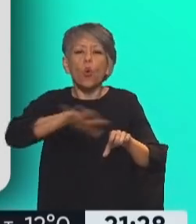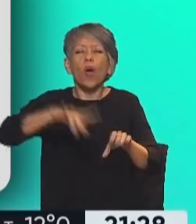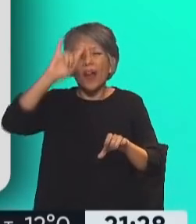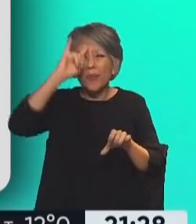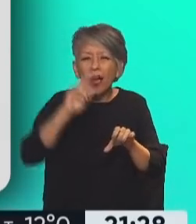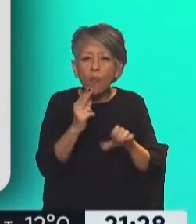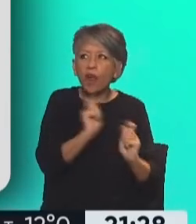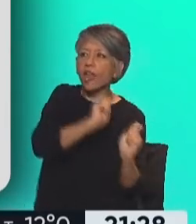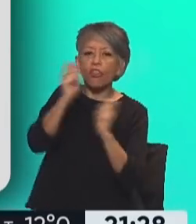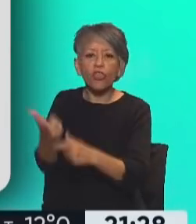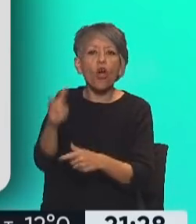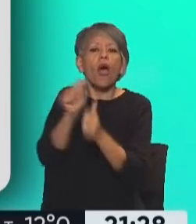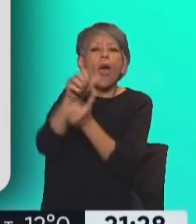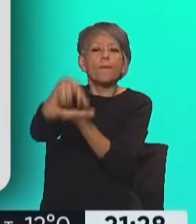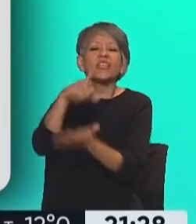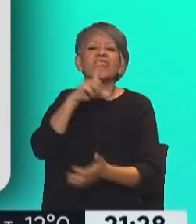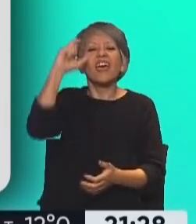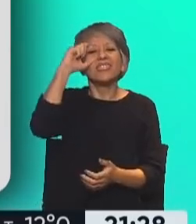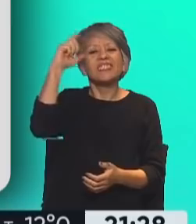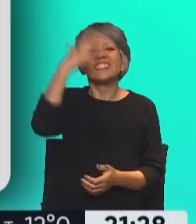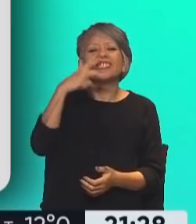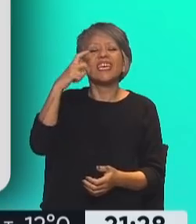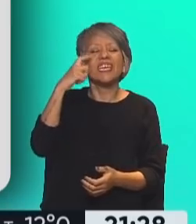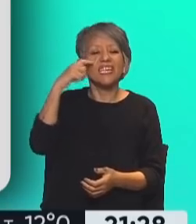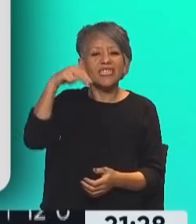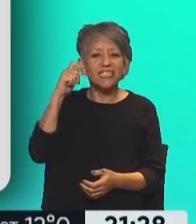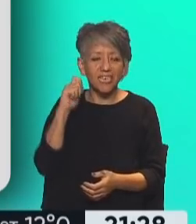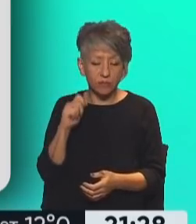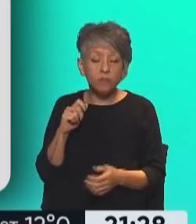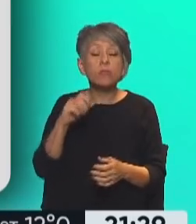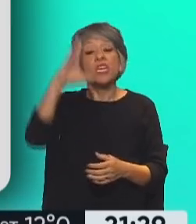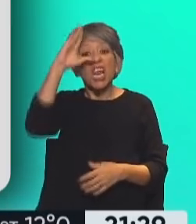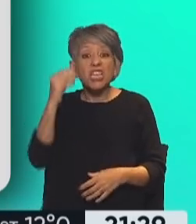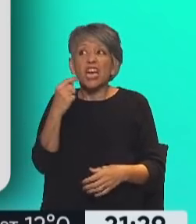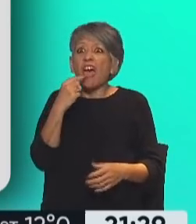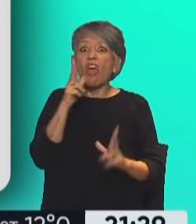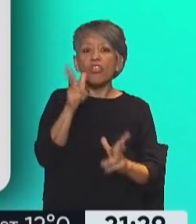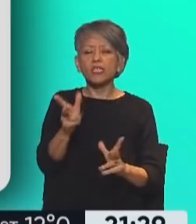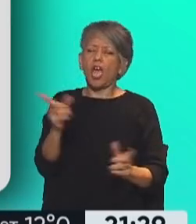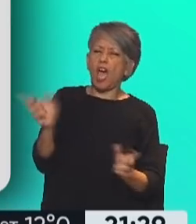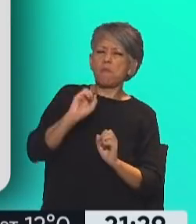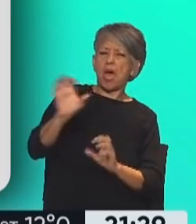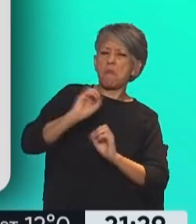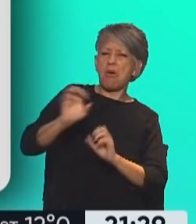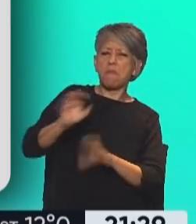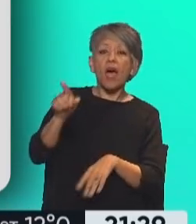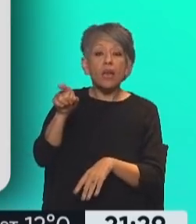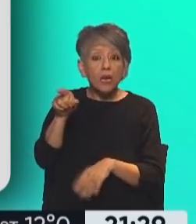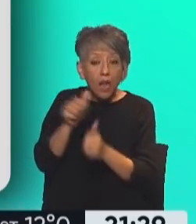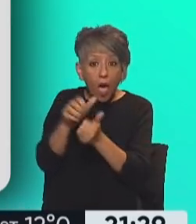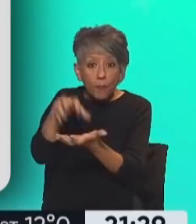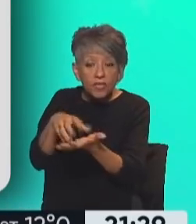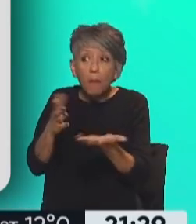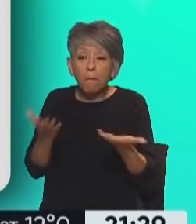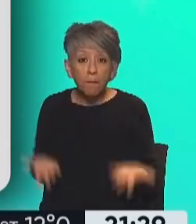a Techint. Es decir, Cristina Fernández de Kirchner se queja de Techint, pero el organismo, la Integración